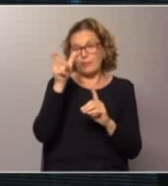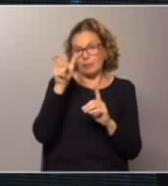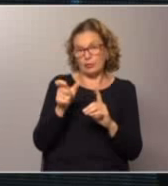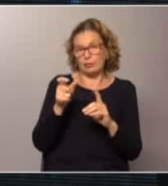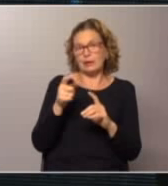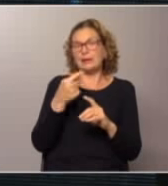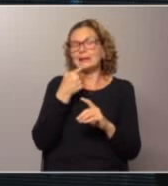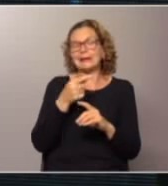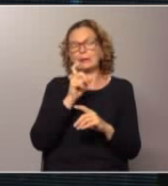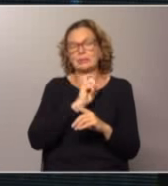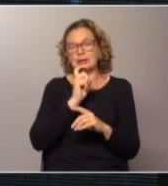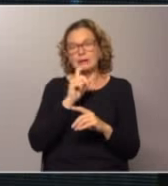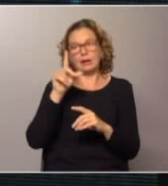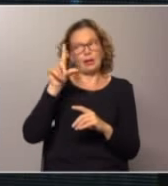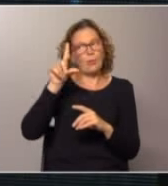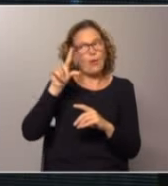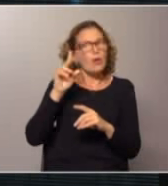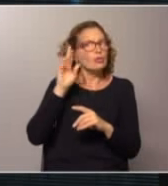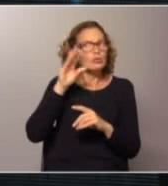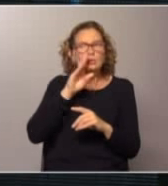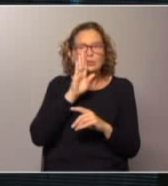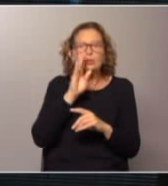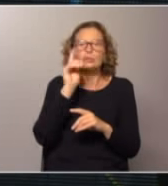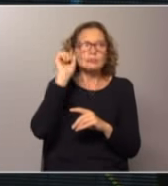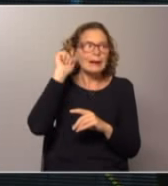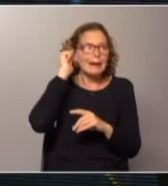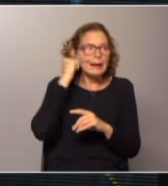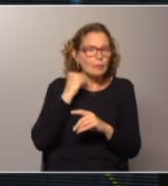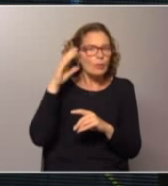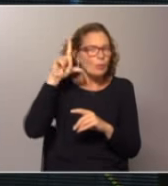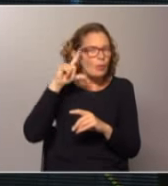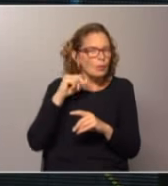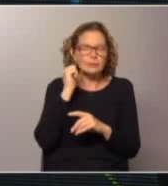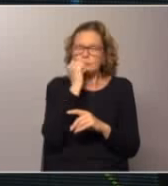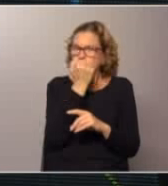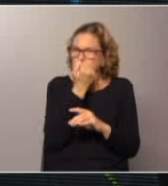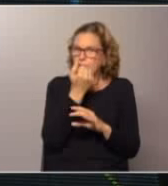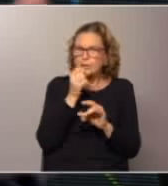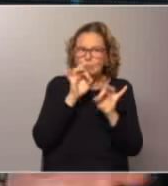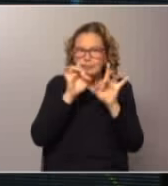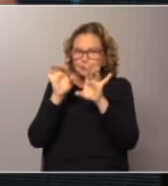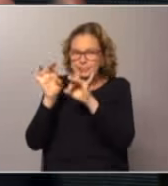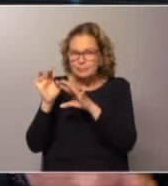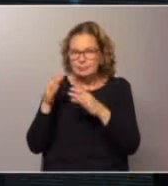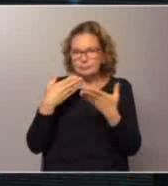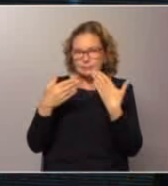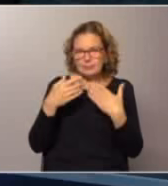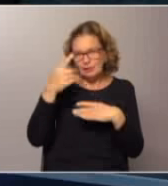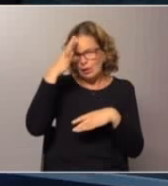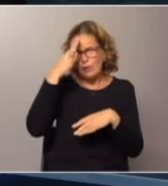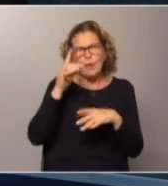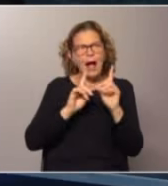que es mentira y bajarle el volumen a la conversación cuando se visualiza porque también este fenómeno psicológico